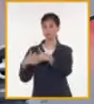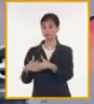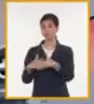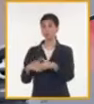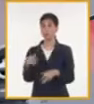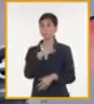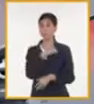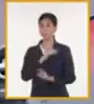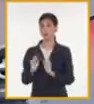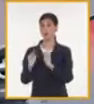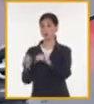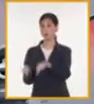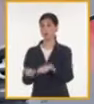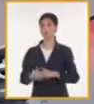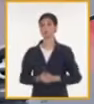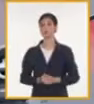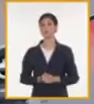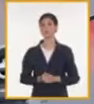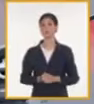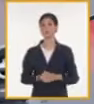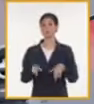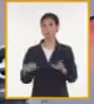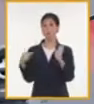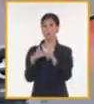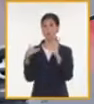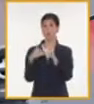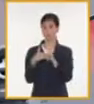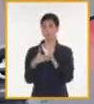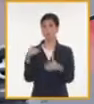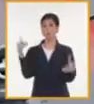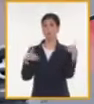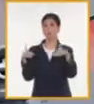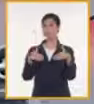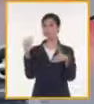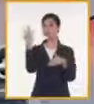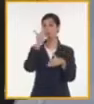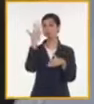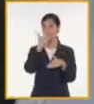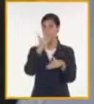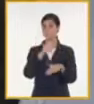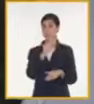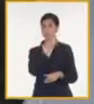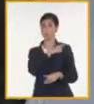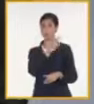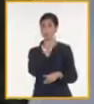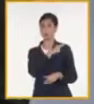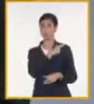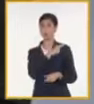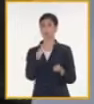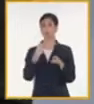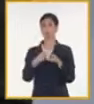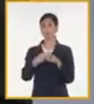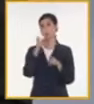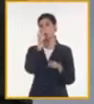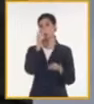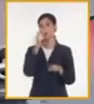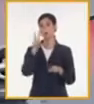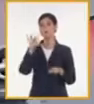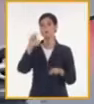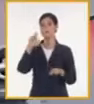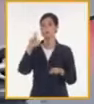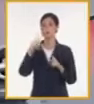temas tengo el placer de que esta tarde me esté acompañando acá en nuestro panel el coronel Víctor Álvarez Valle segundo jefe del órgano